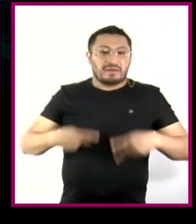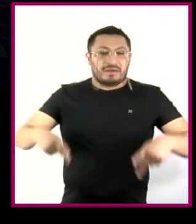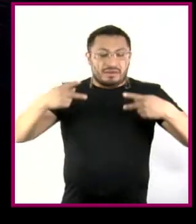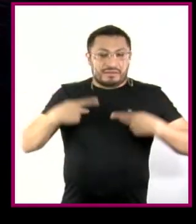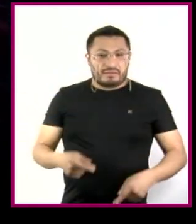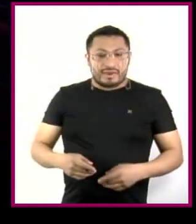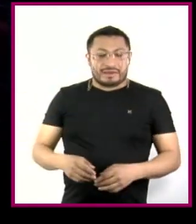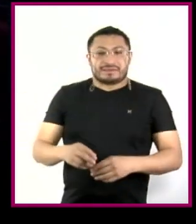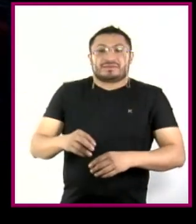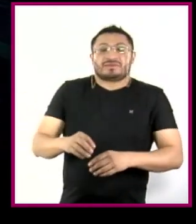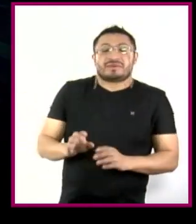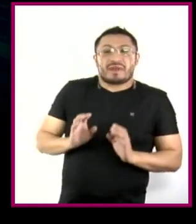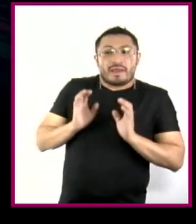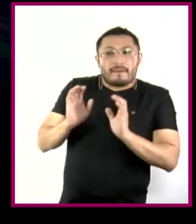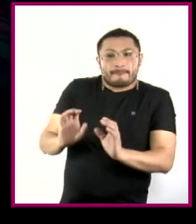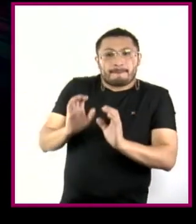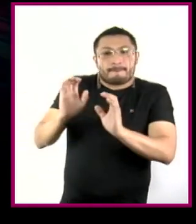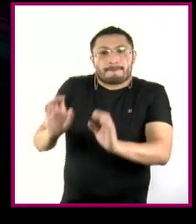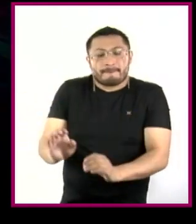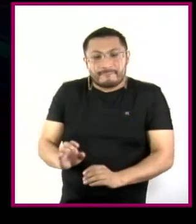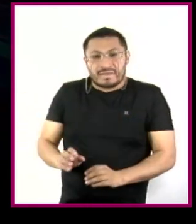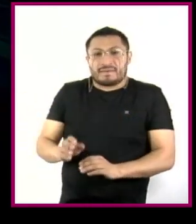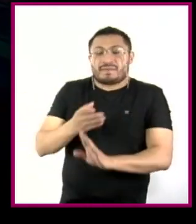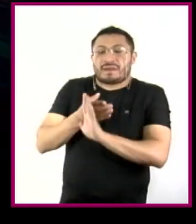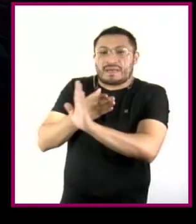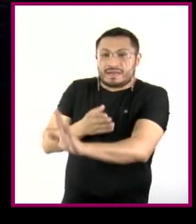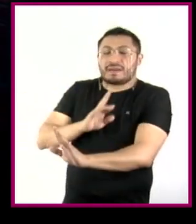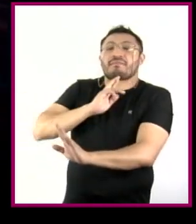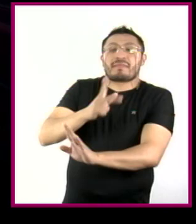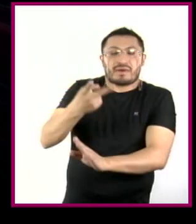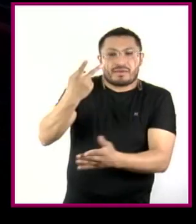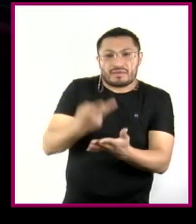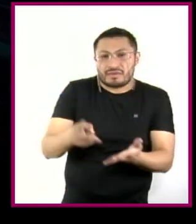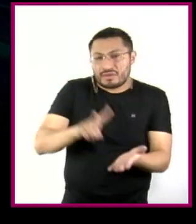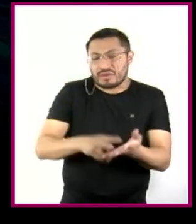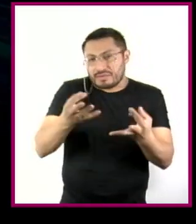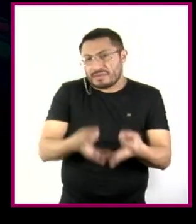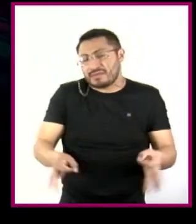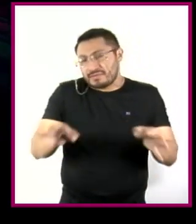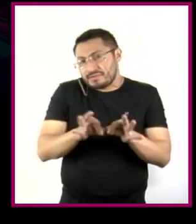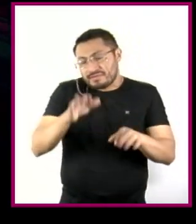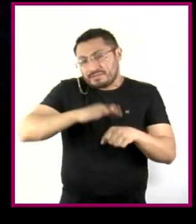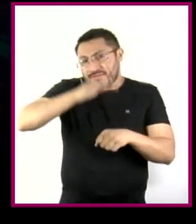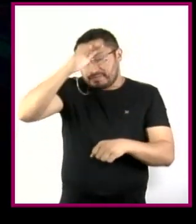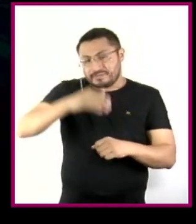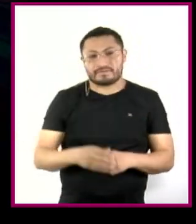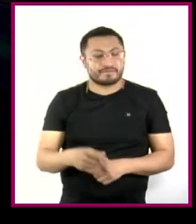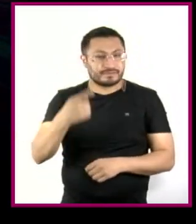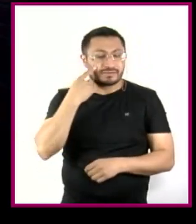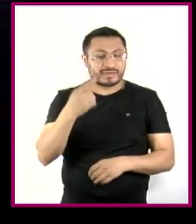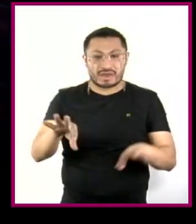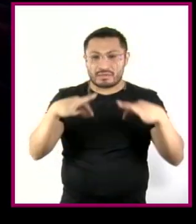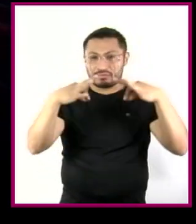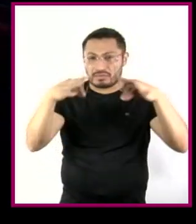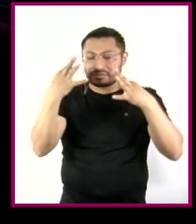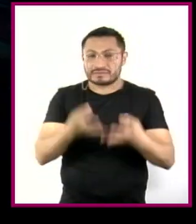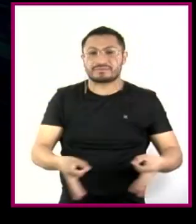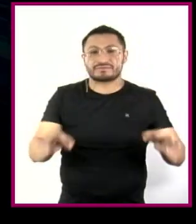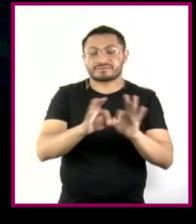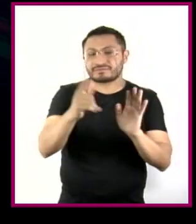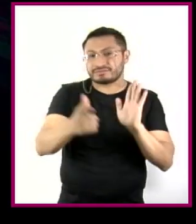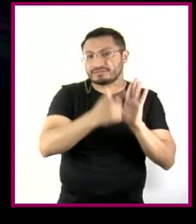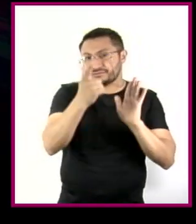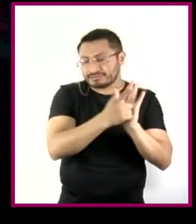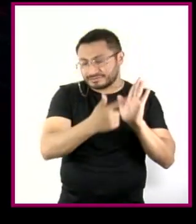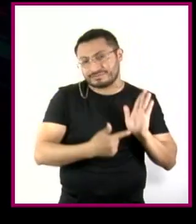Entonces, pues aquí tramitamos las autorizaciones del impacto ambiental. Mira, papelito habla y en ese documento